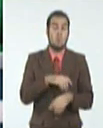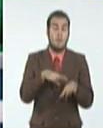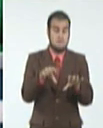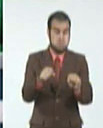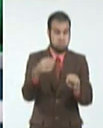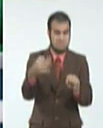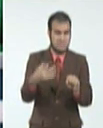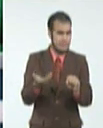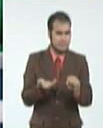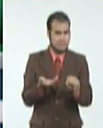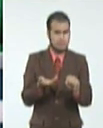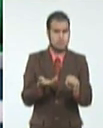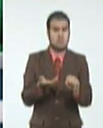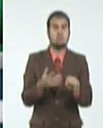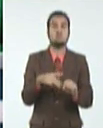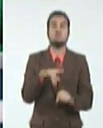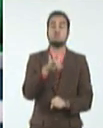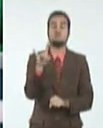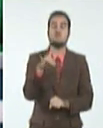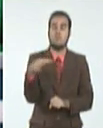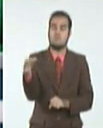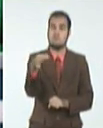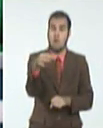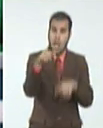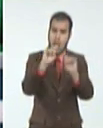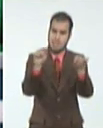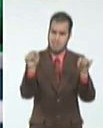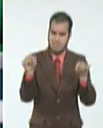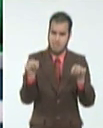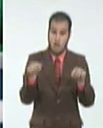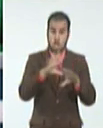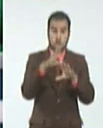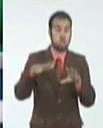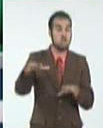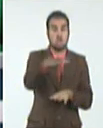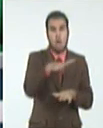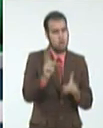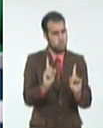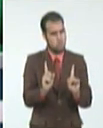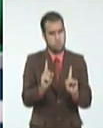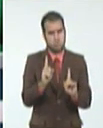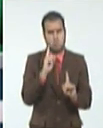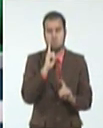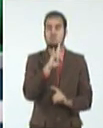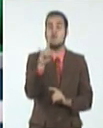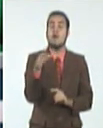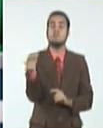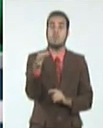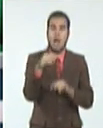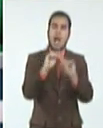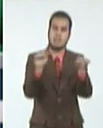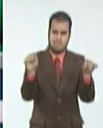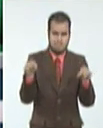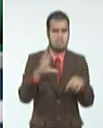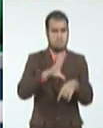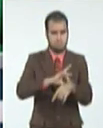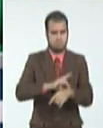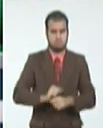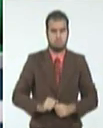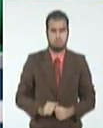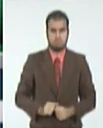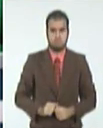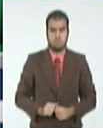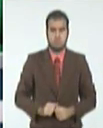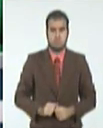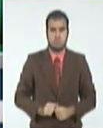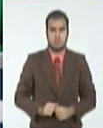en 9 de sus 13 municipios, no en la totalidad de los municipios. De esta forma, Cuba, y